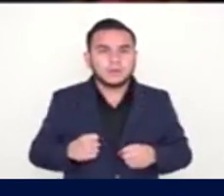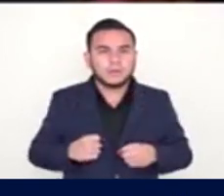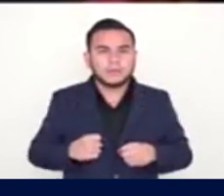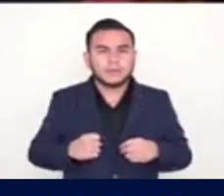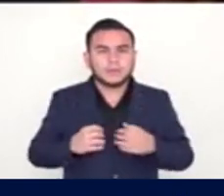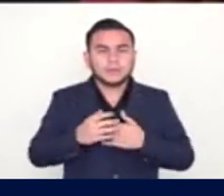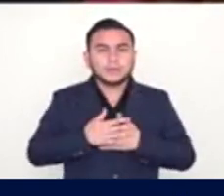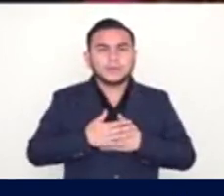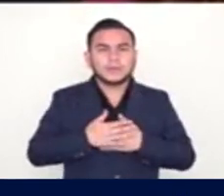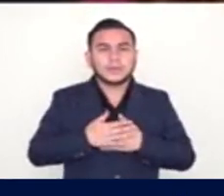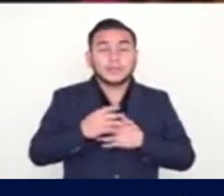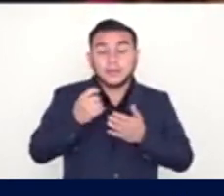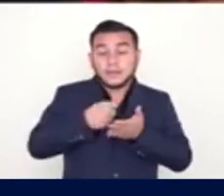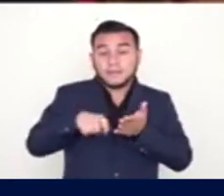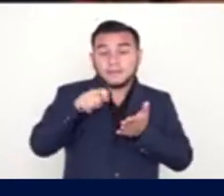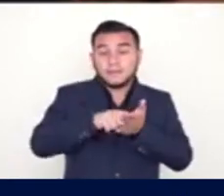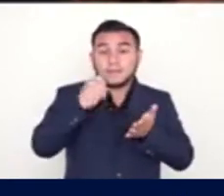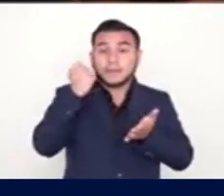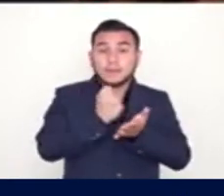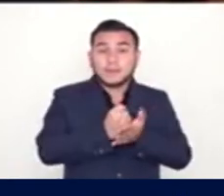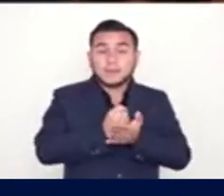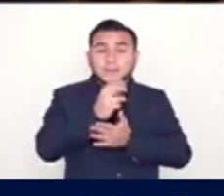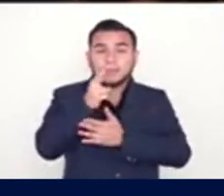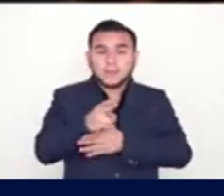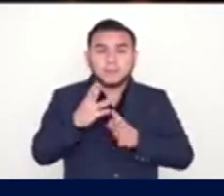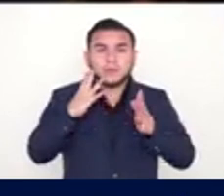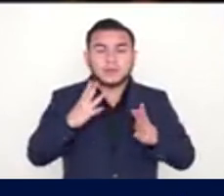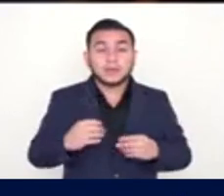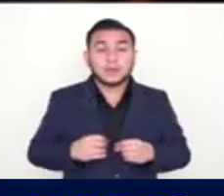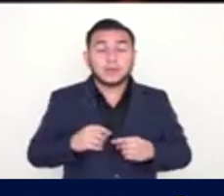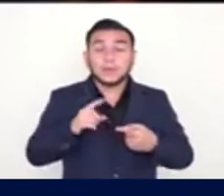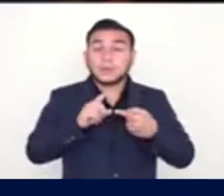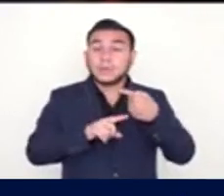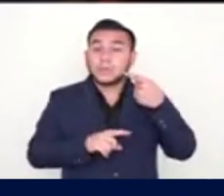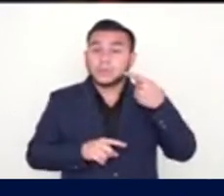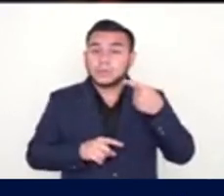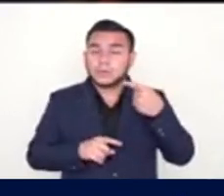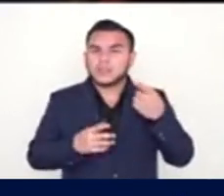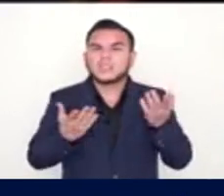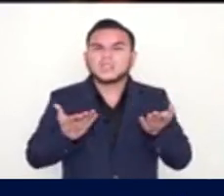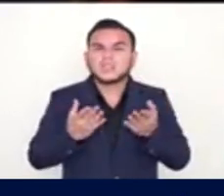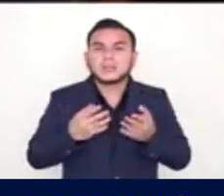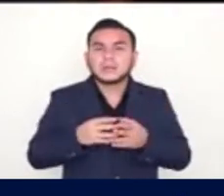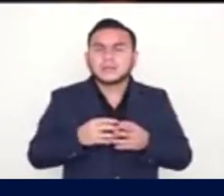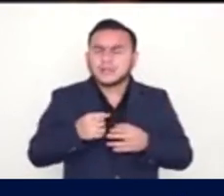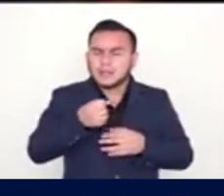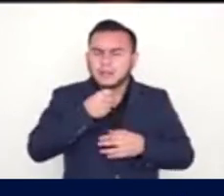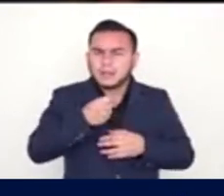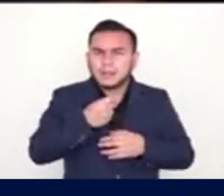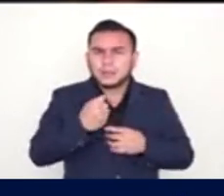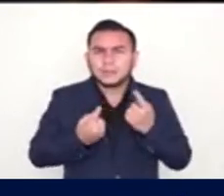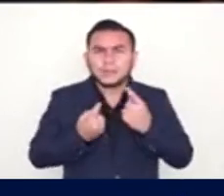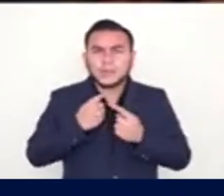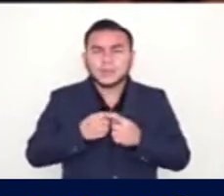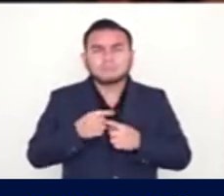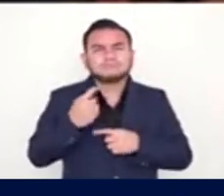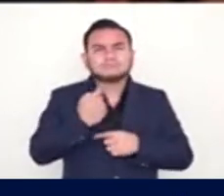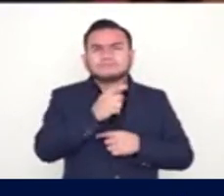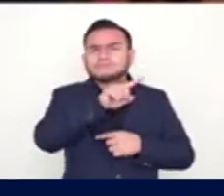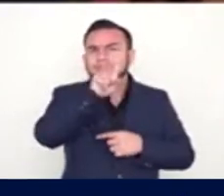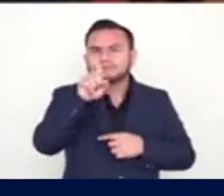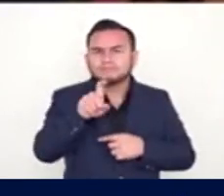con firma y sello de su mismo gobierno. Hay uno de los documentos que dice una cosa particular, que es la que le quiero